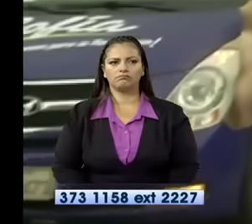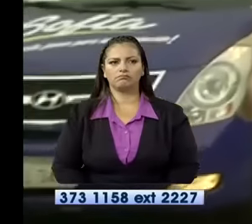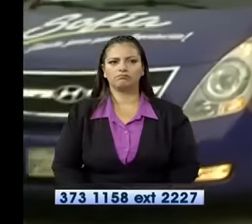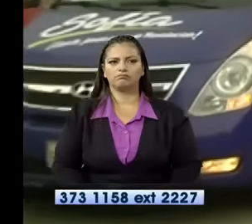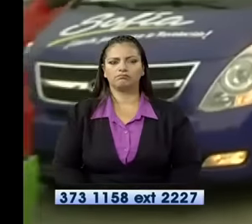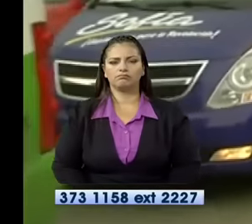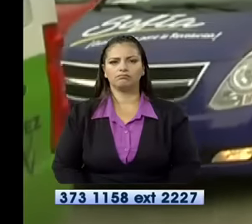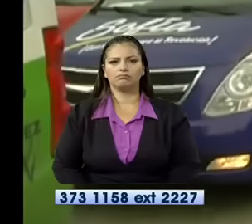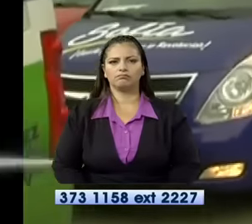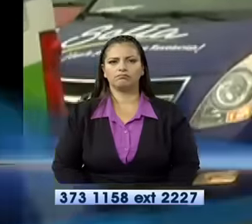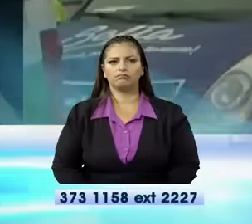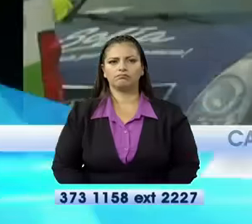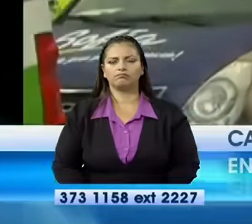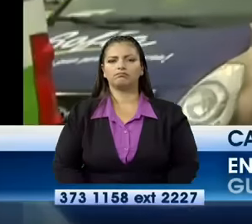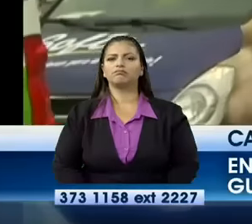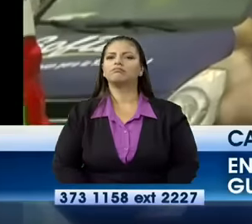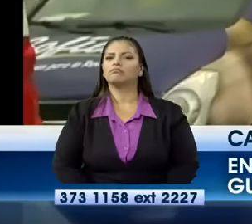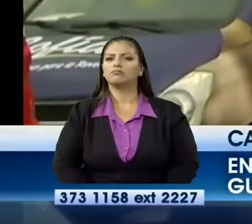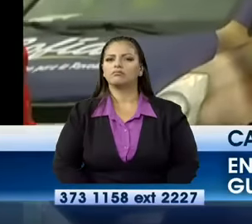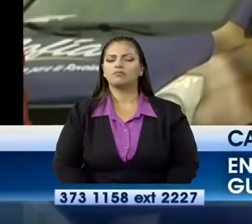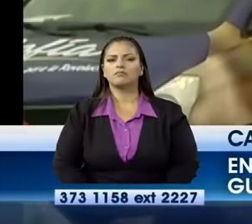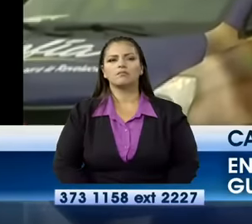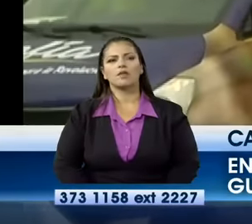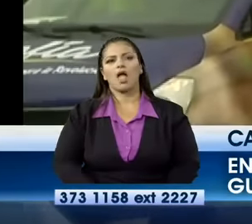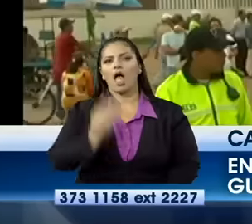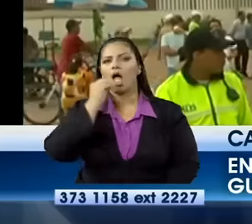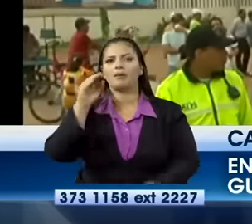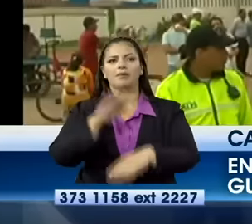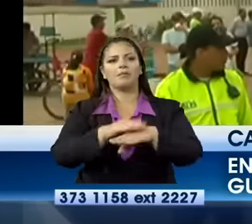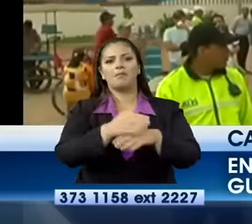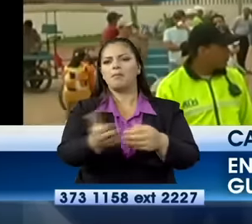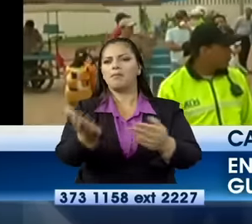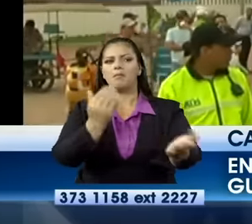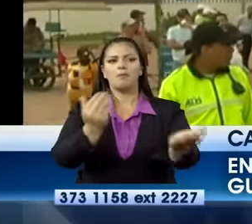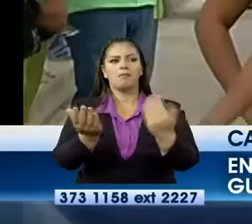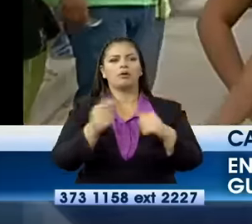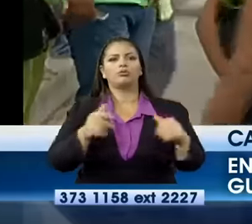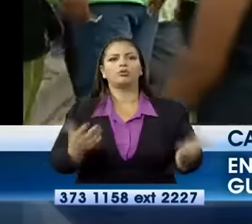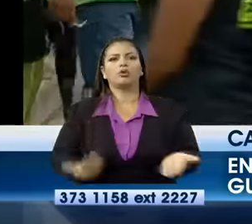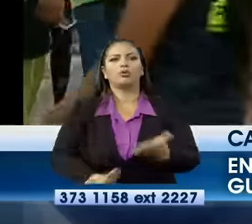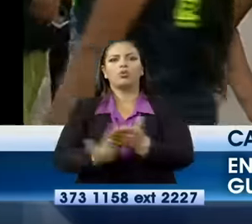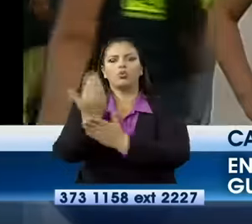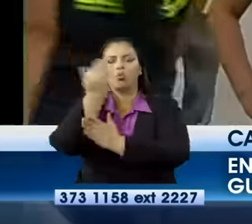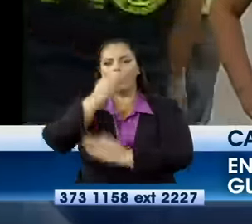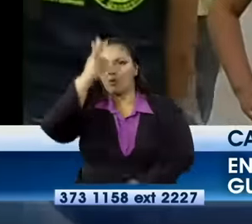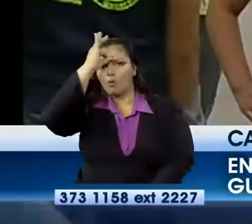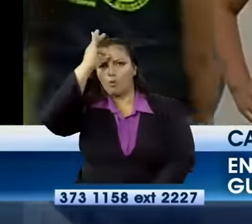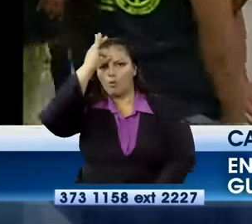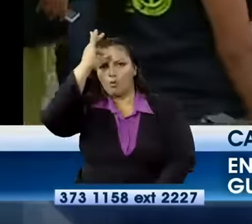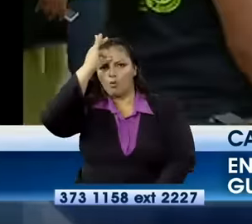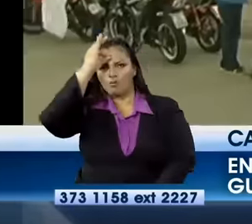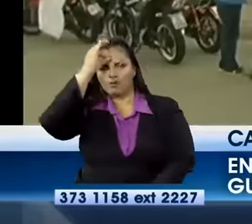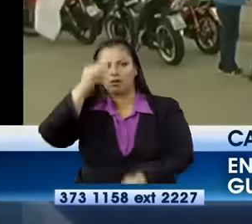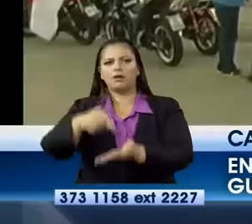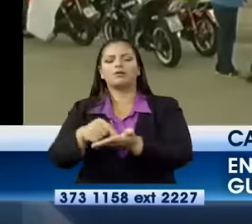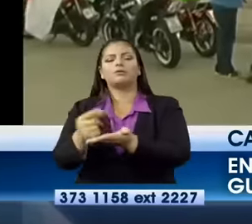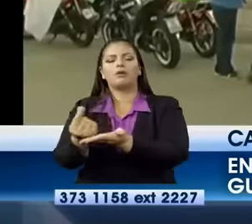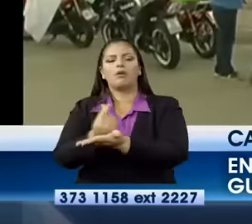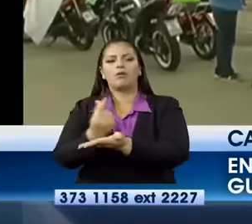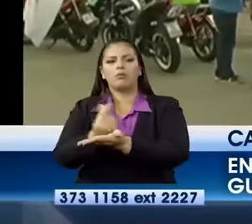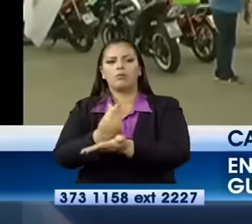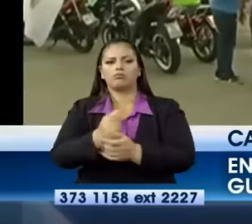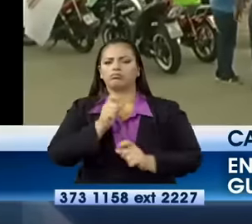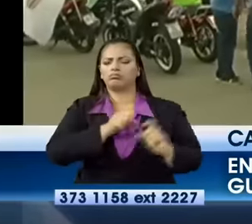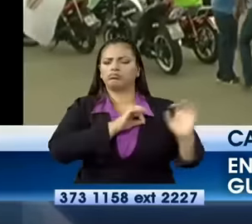nacional la convocatoria tuvo como punto de encuentro el nuevo hospital que se construye en el guasmo hasta donde llegaron cientos de simpatizantes